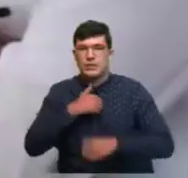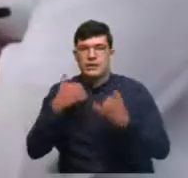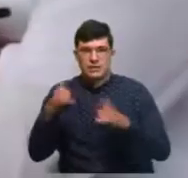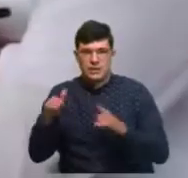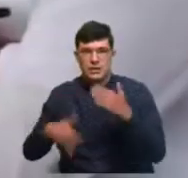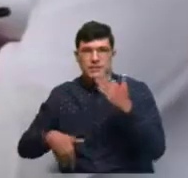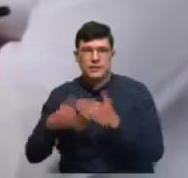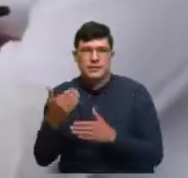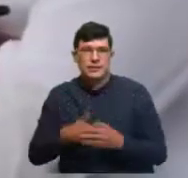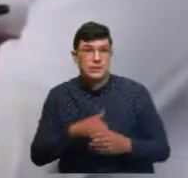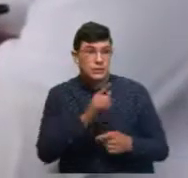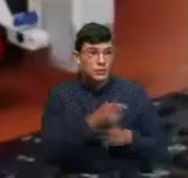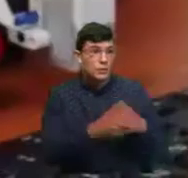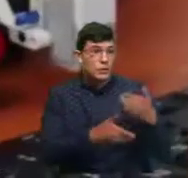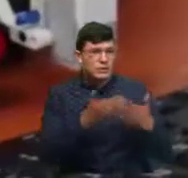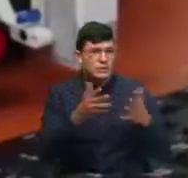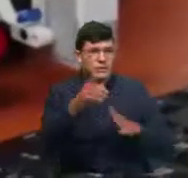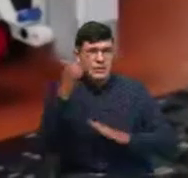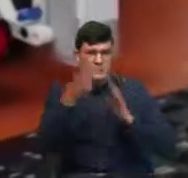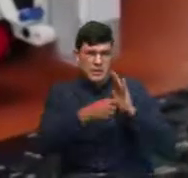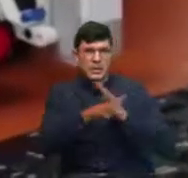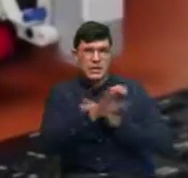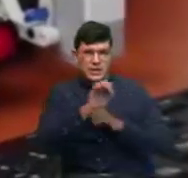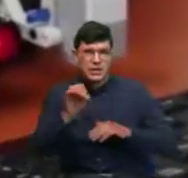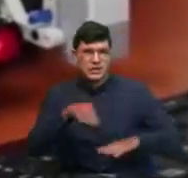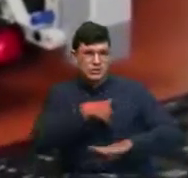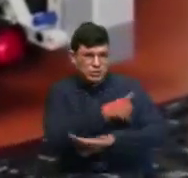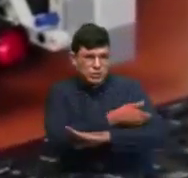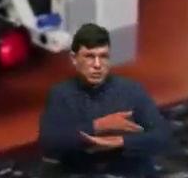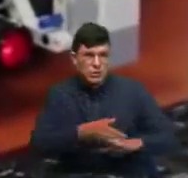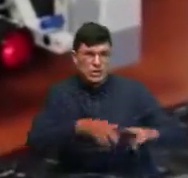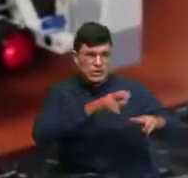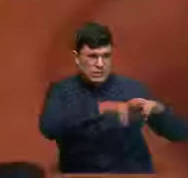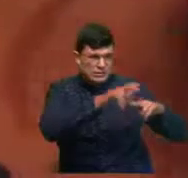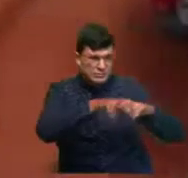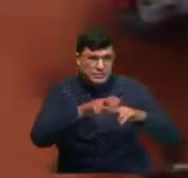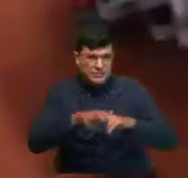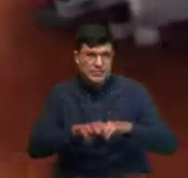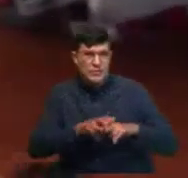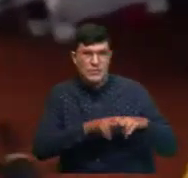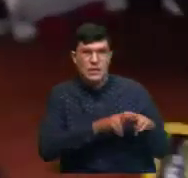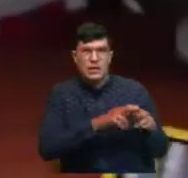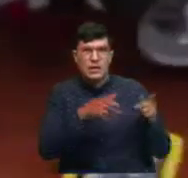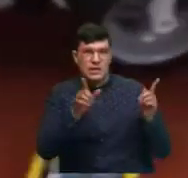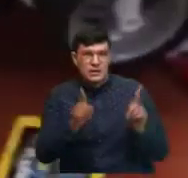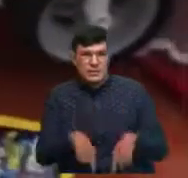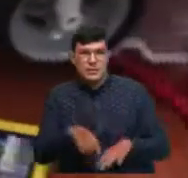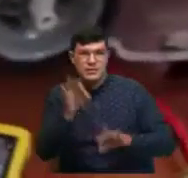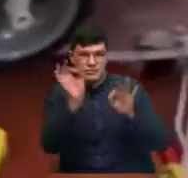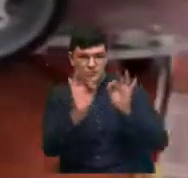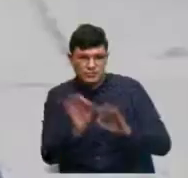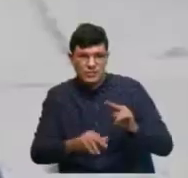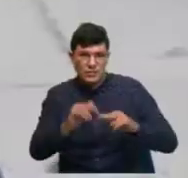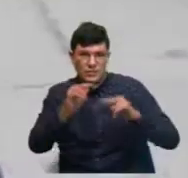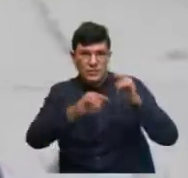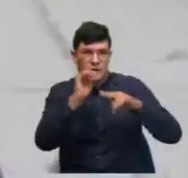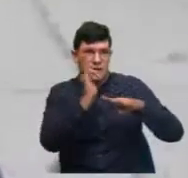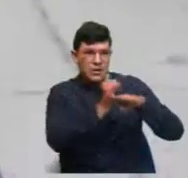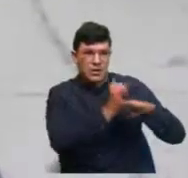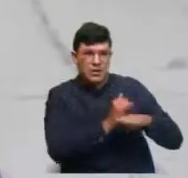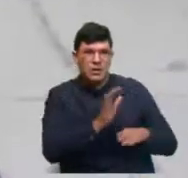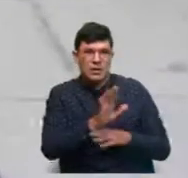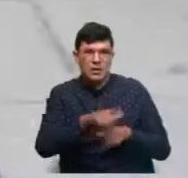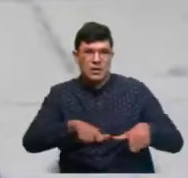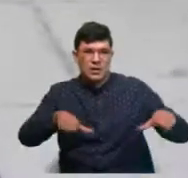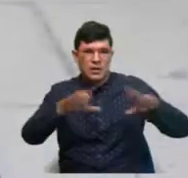proceso está alrededor de los 1.500 millones de pesos entre la dotación del mobiliario para las instituciones educativas y